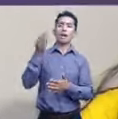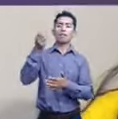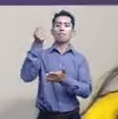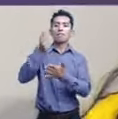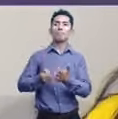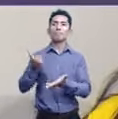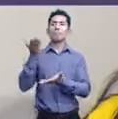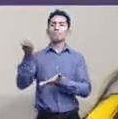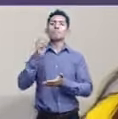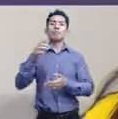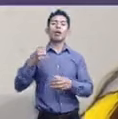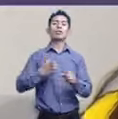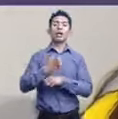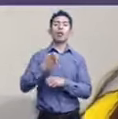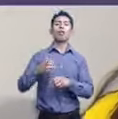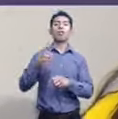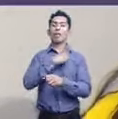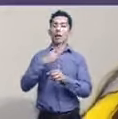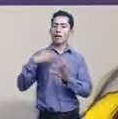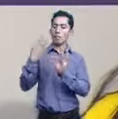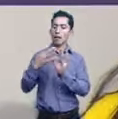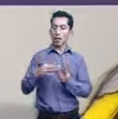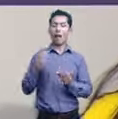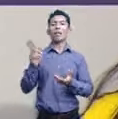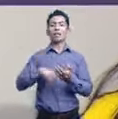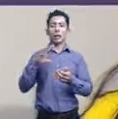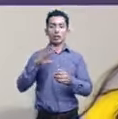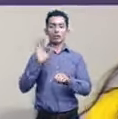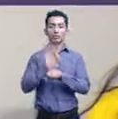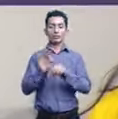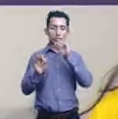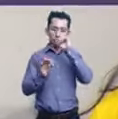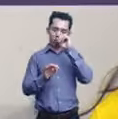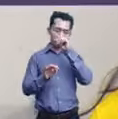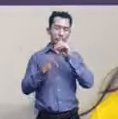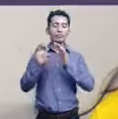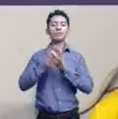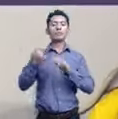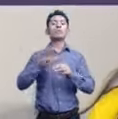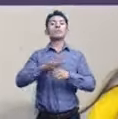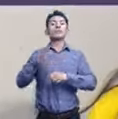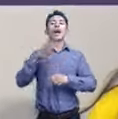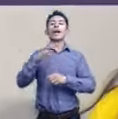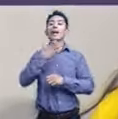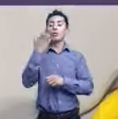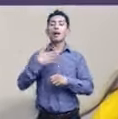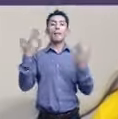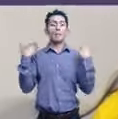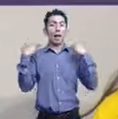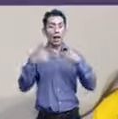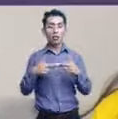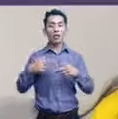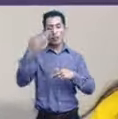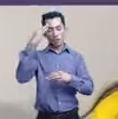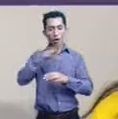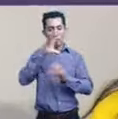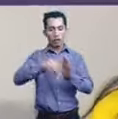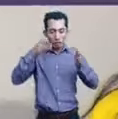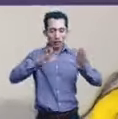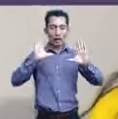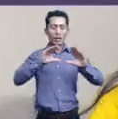al Estado cumplir con las obligaciones que les corresponden. Entre ellas, tener escuelas con maestros de tiempo